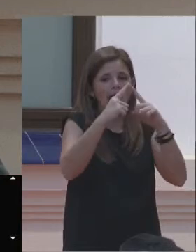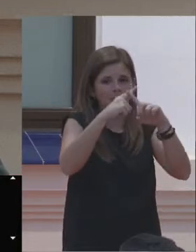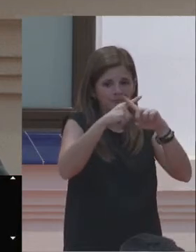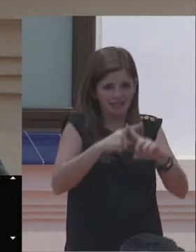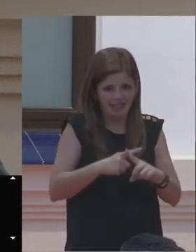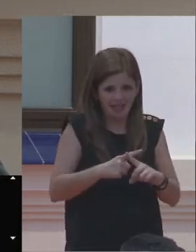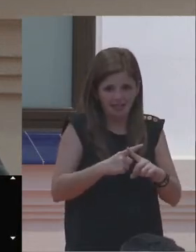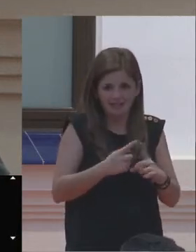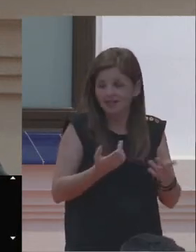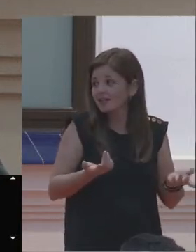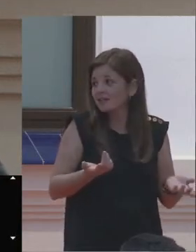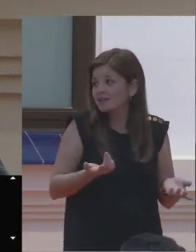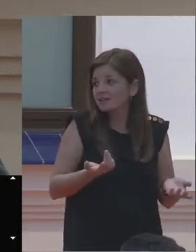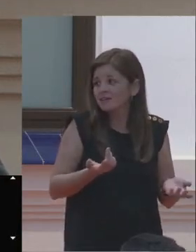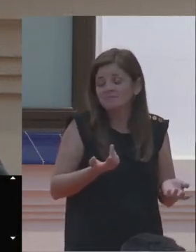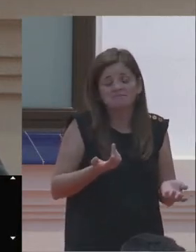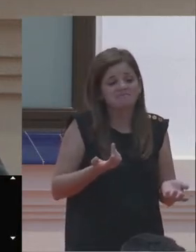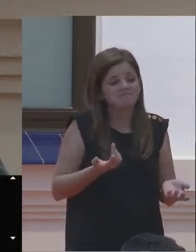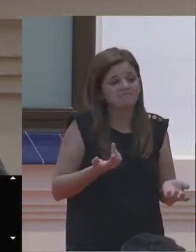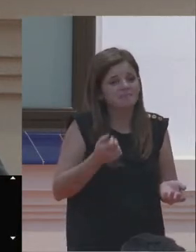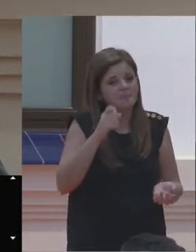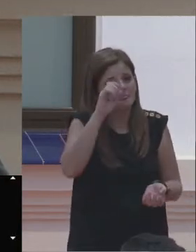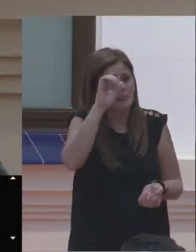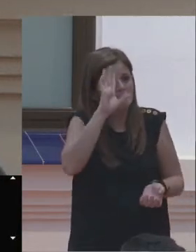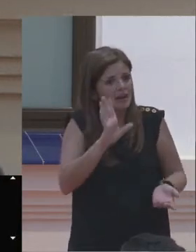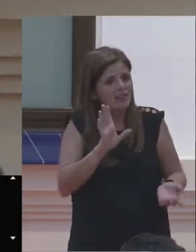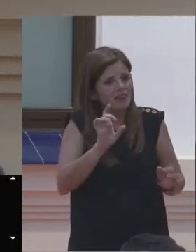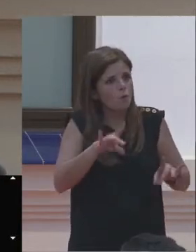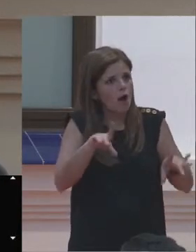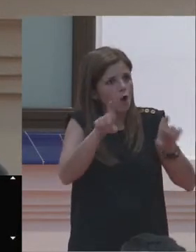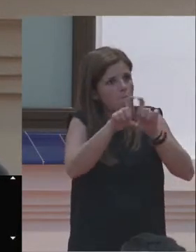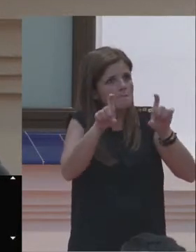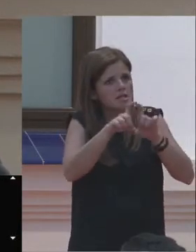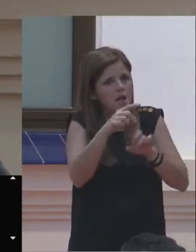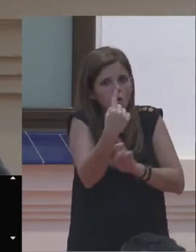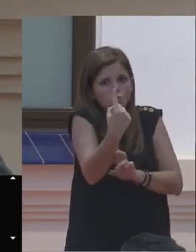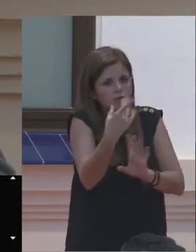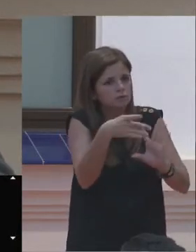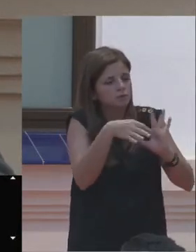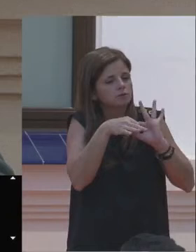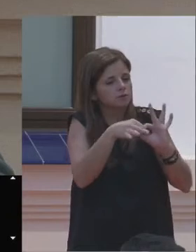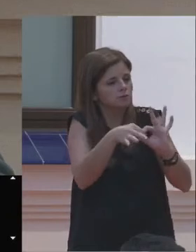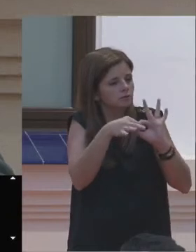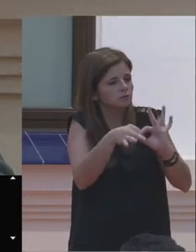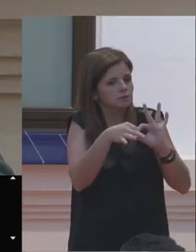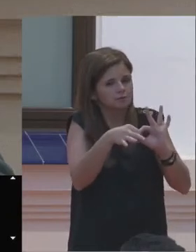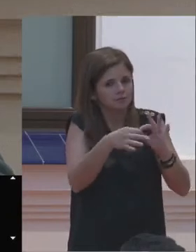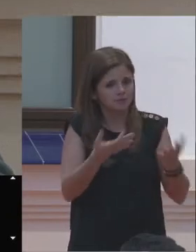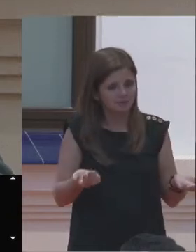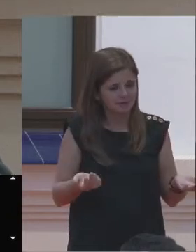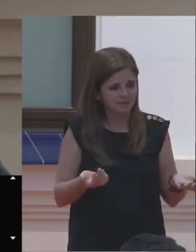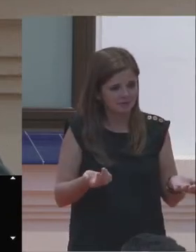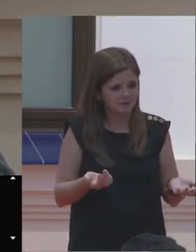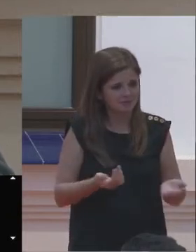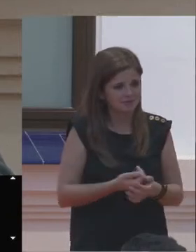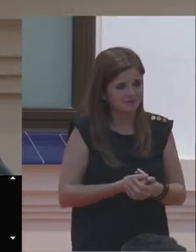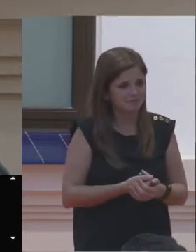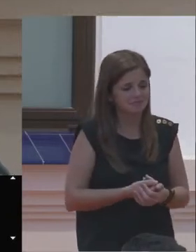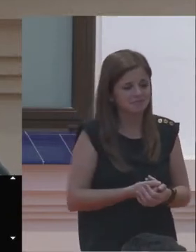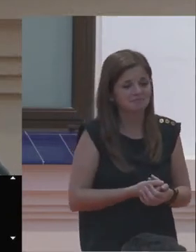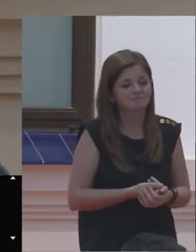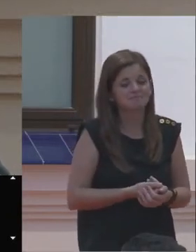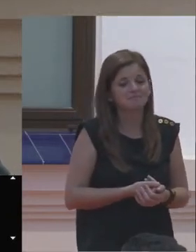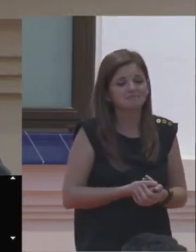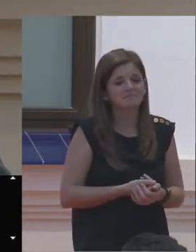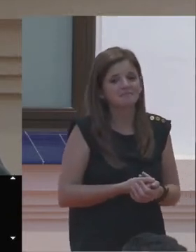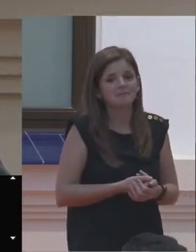que parece que fuera una sola compañía. Si algún día logramos trabajar de esa forma, creerme